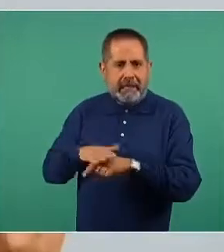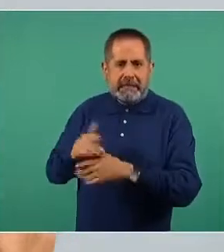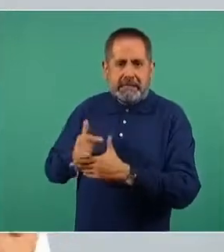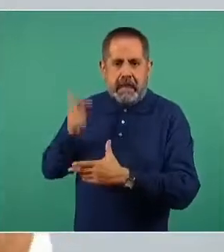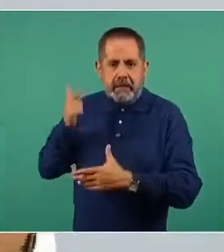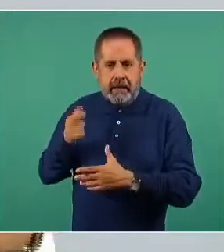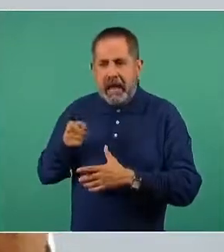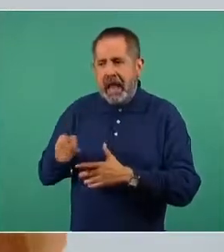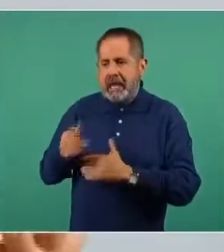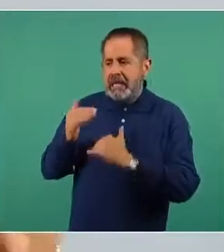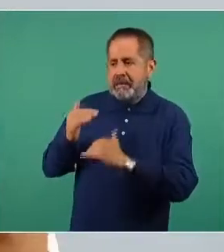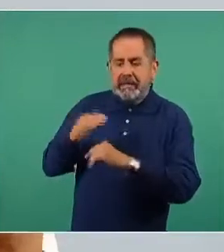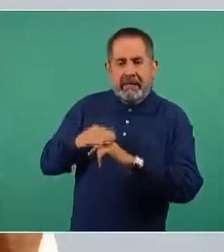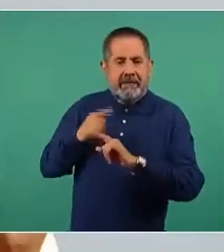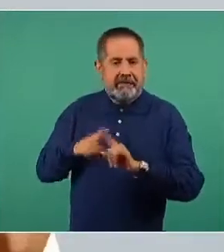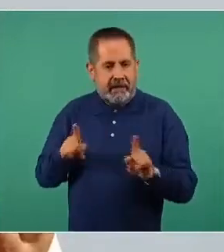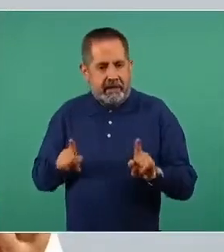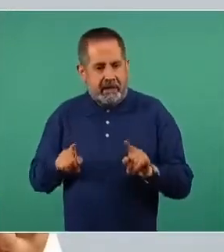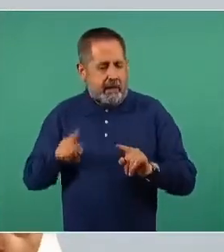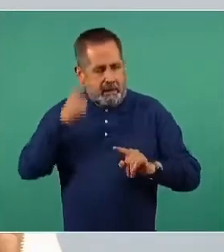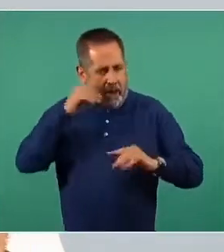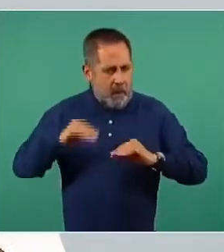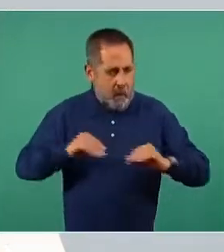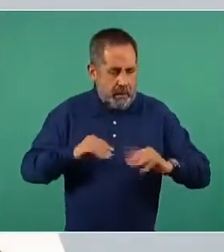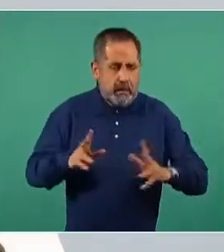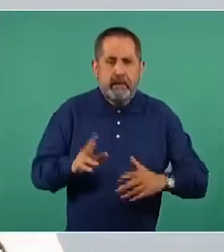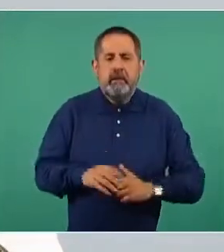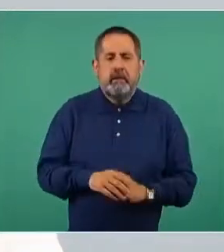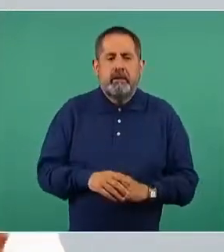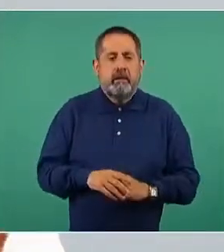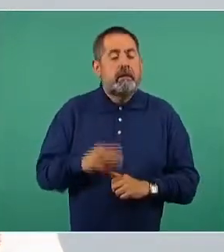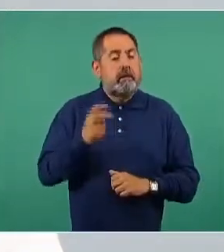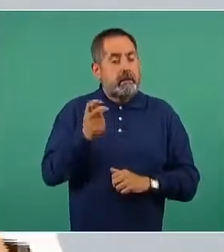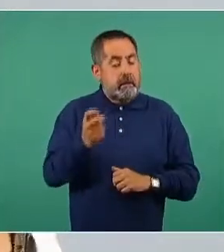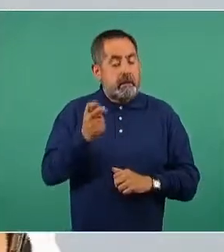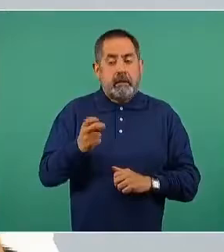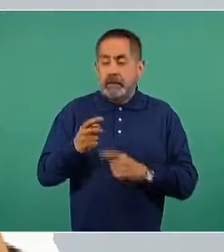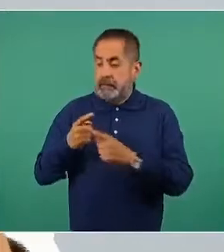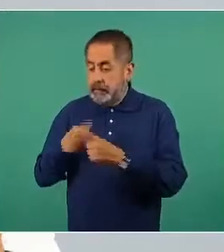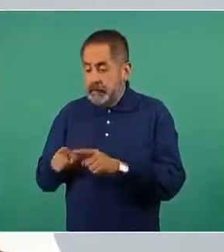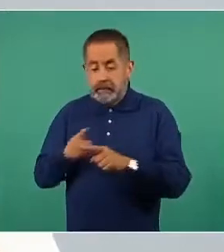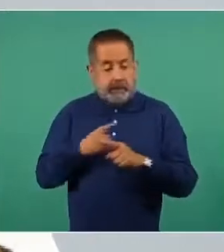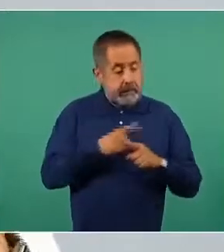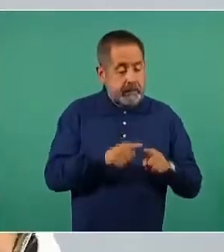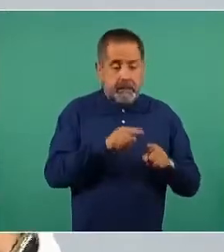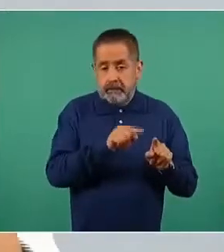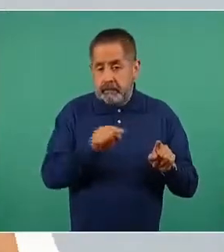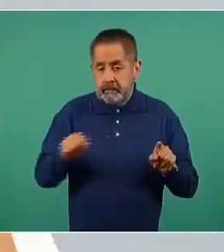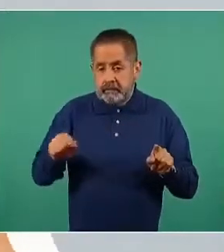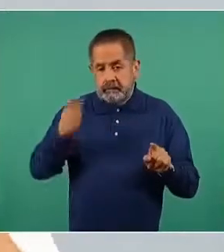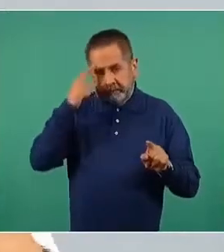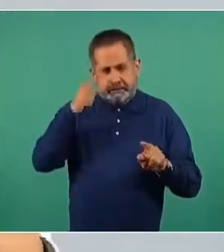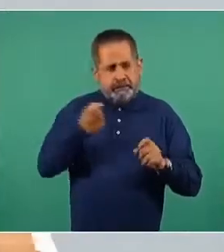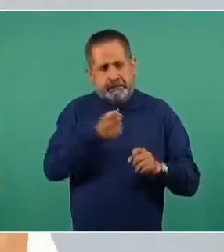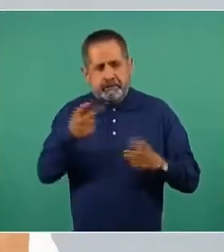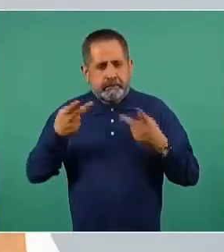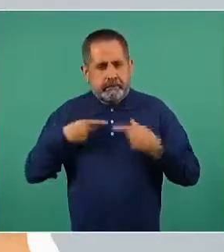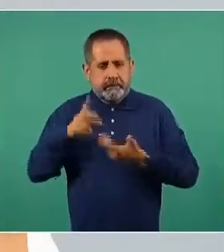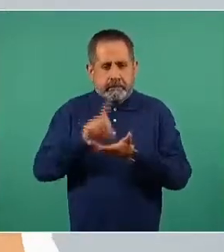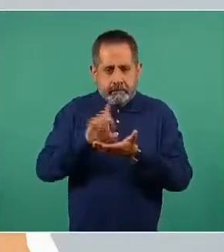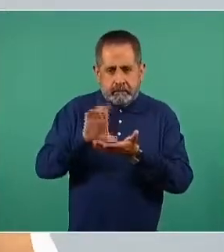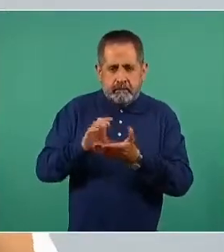que la limitación es diferente para su movilidad. Entonces, en estas variables de discapacidades